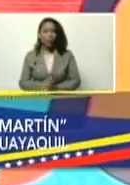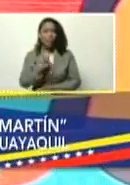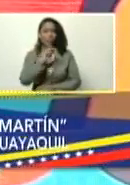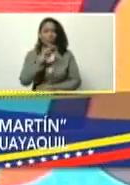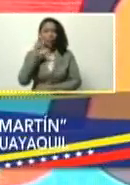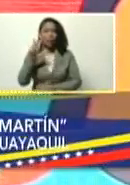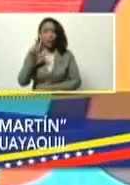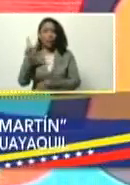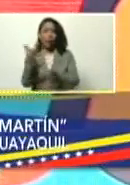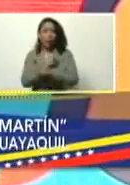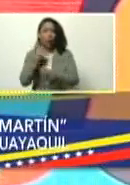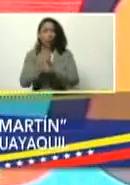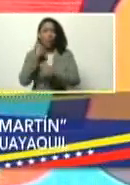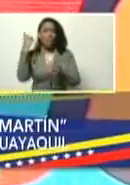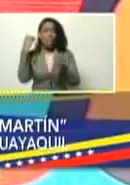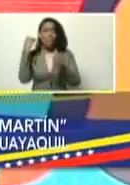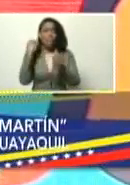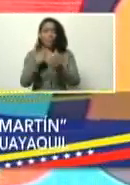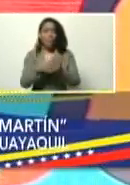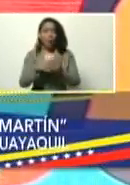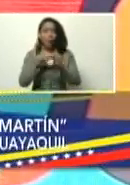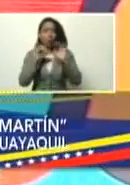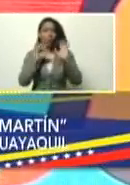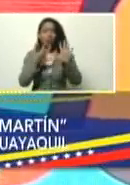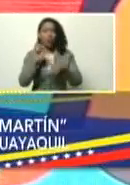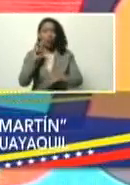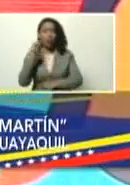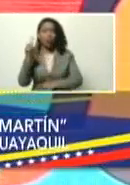23 de agosto, 1821.